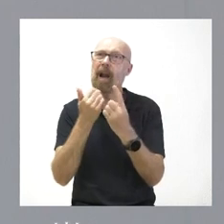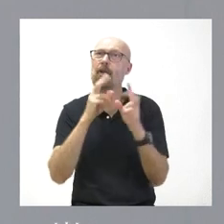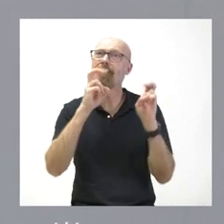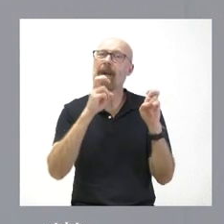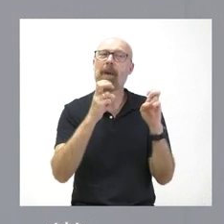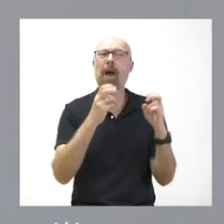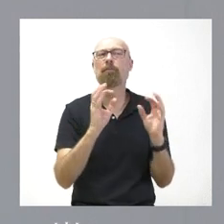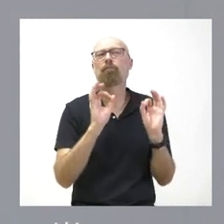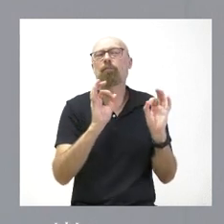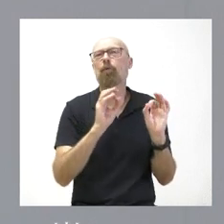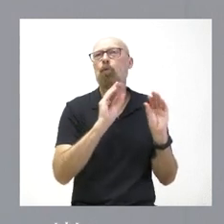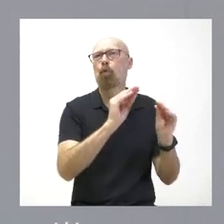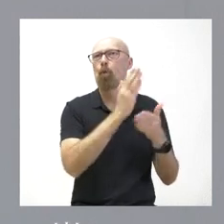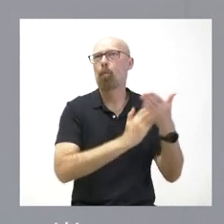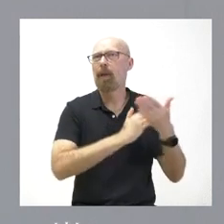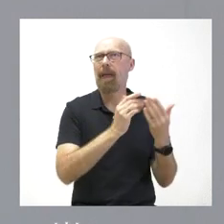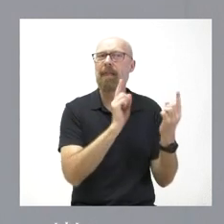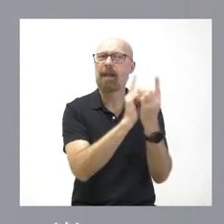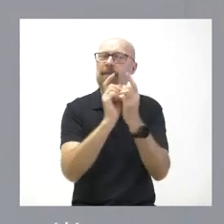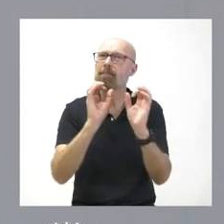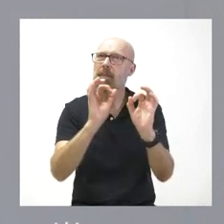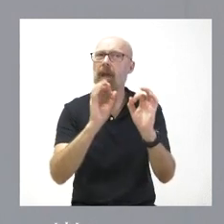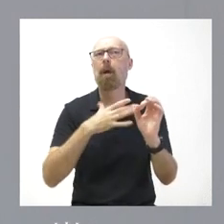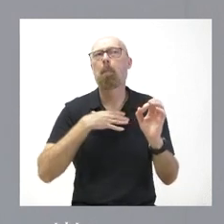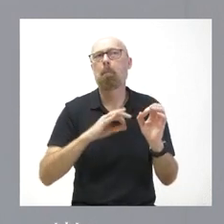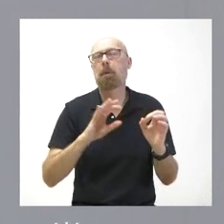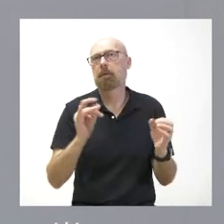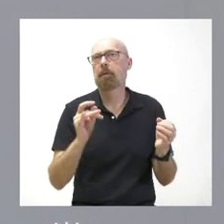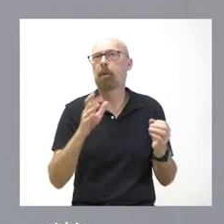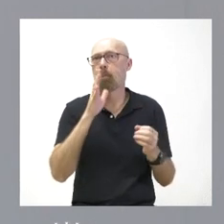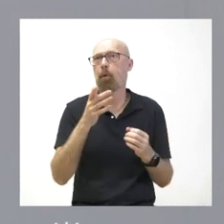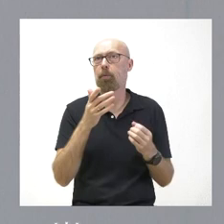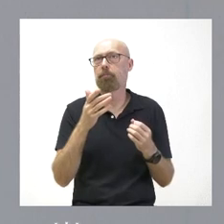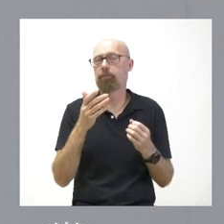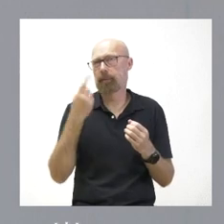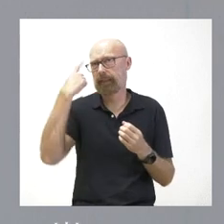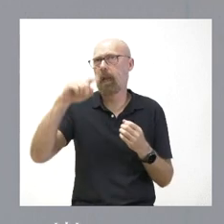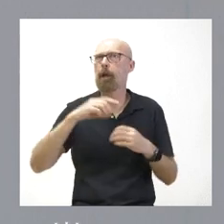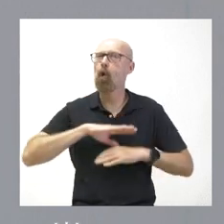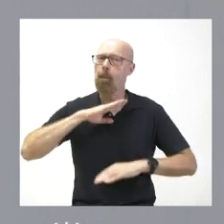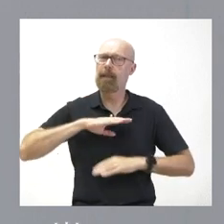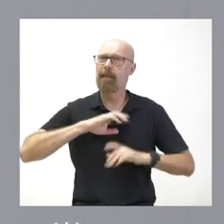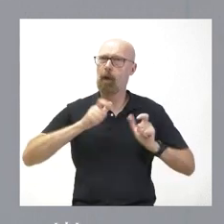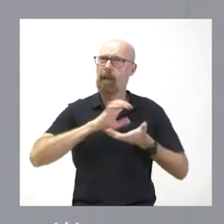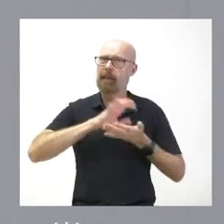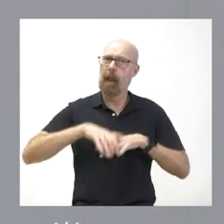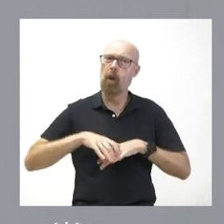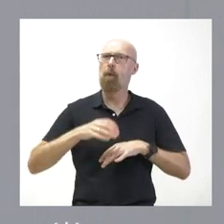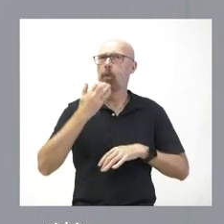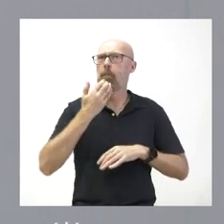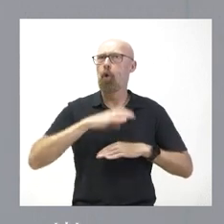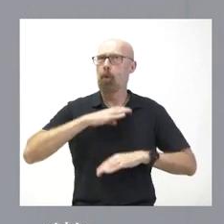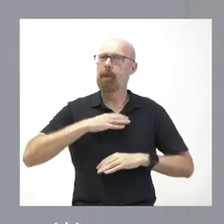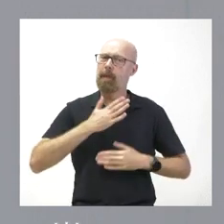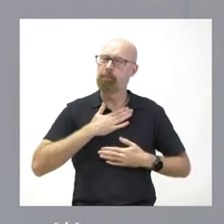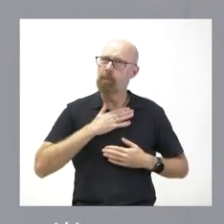de sus comunidades autónomas y desde la junta de Castilla y león pues saben que tiene un catálogo de temas propios de nuestra comunidad alguna infraestructura que